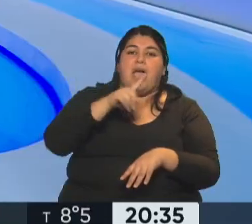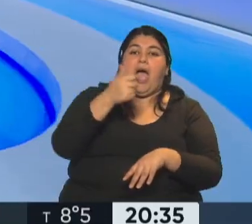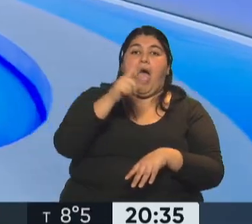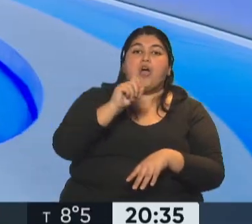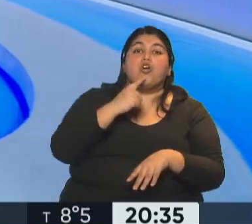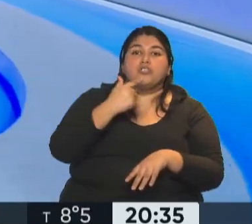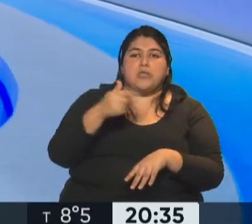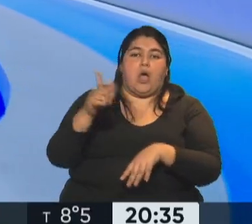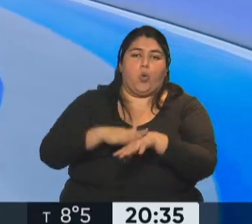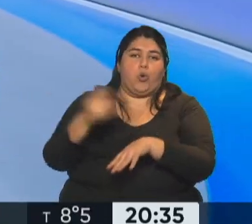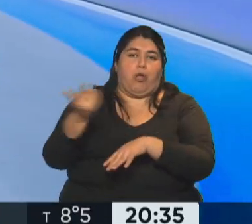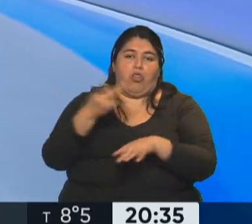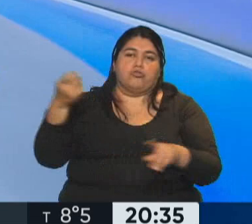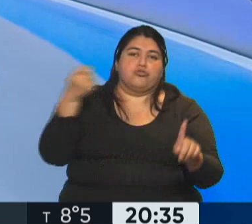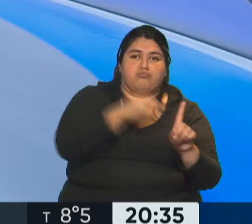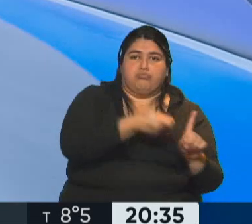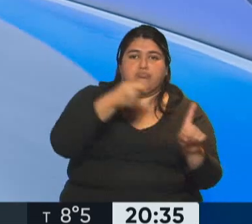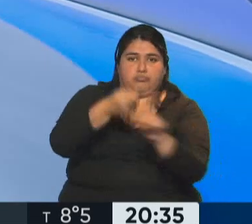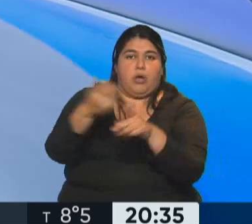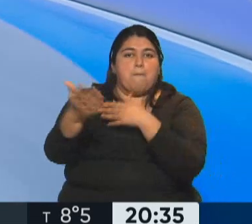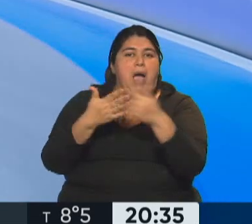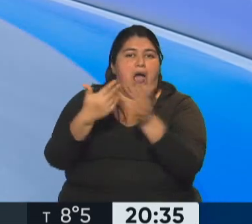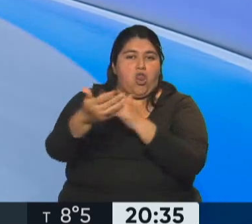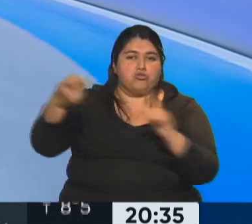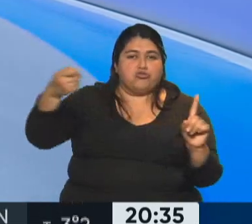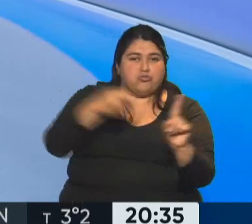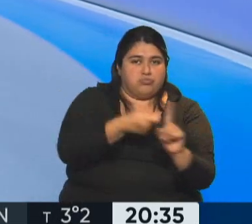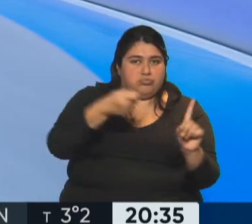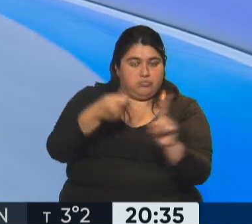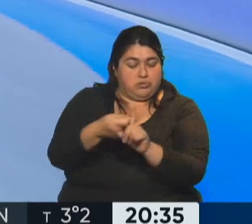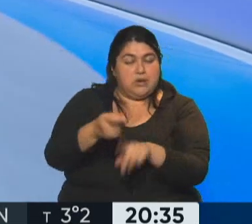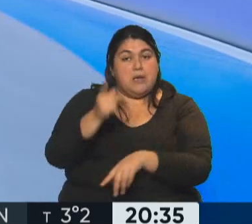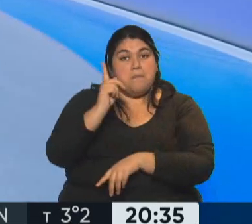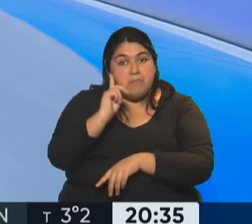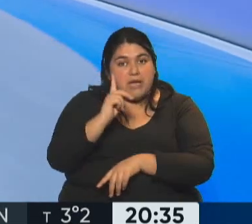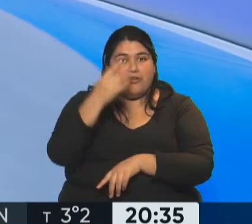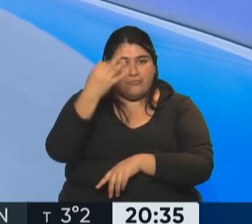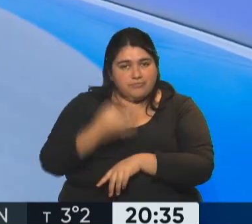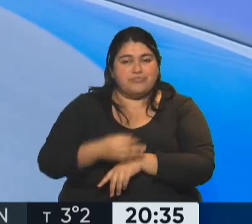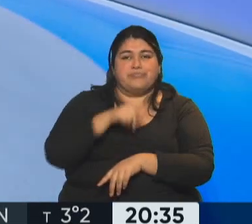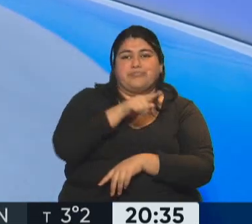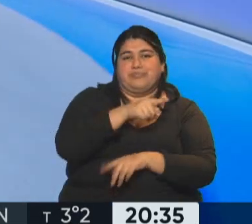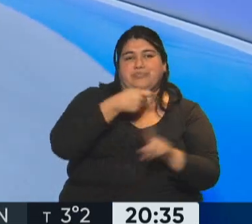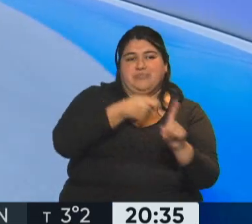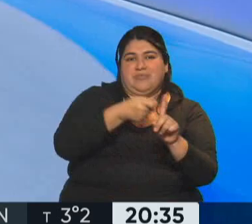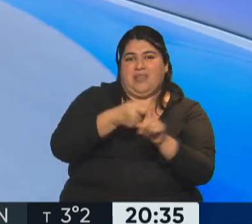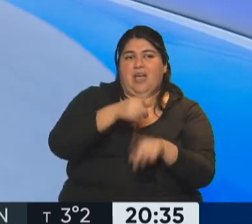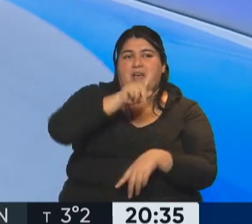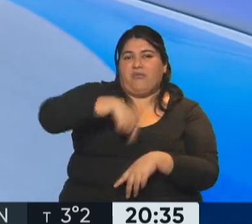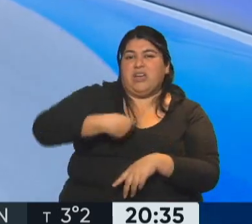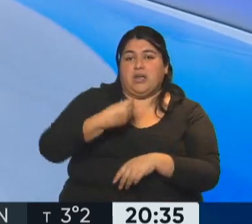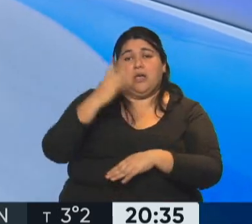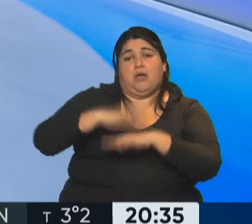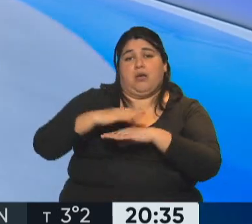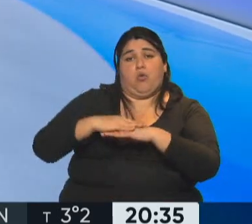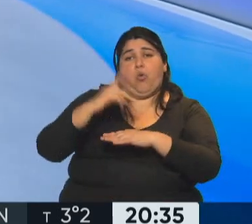perpetraron el crimen concretamente, fueron las manos asesinas, pero en realidad este crimen tuvo cabezas asesinas, es decir, desde el